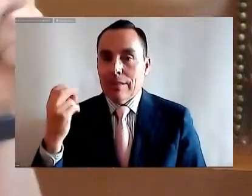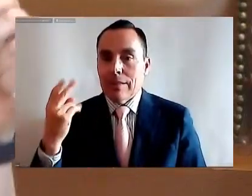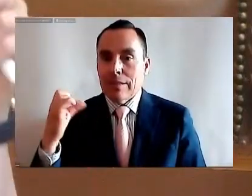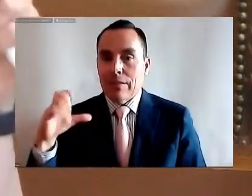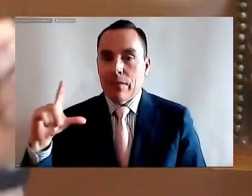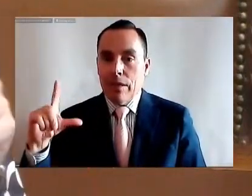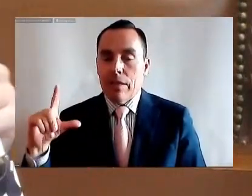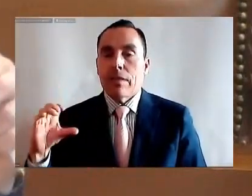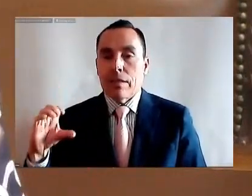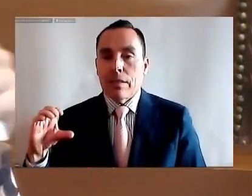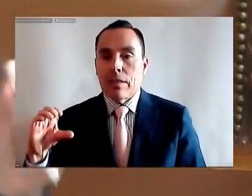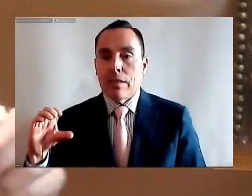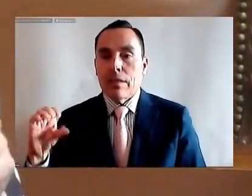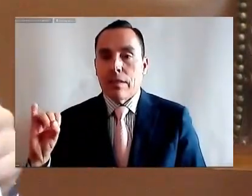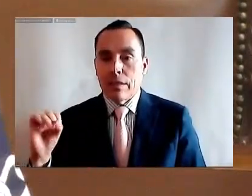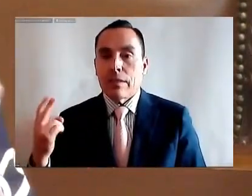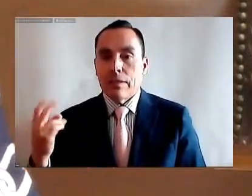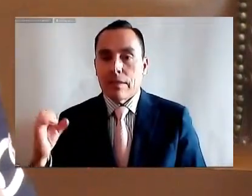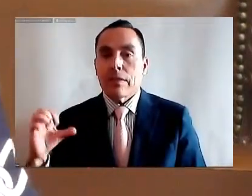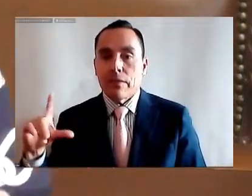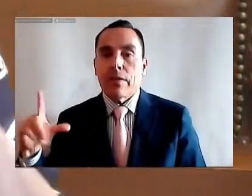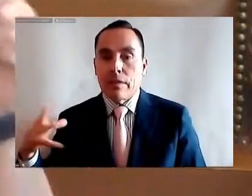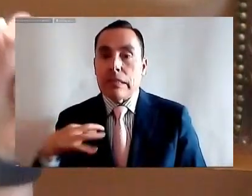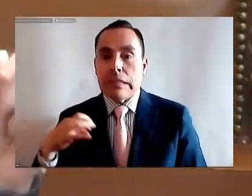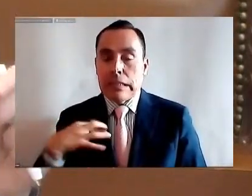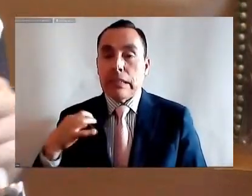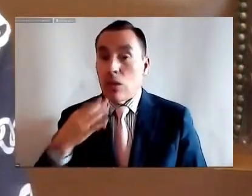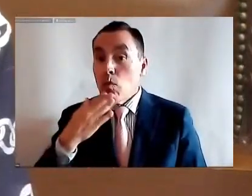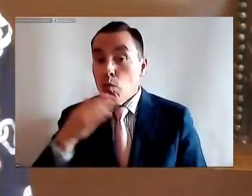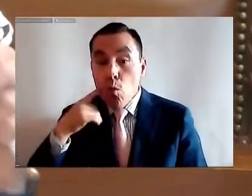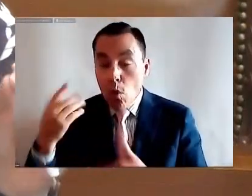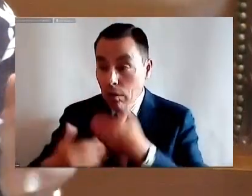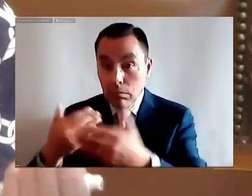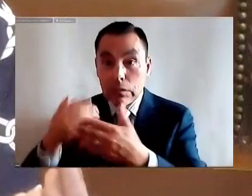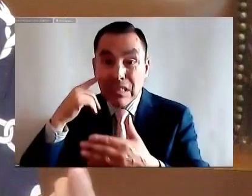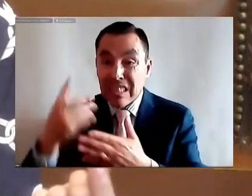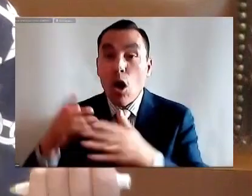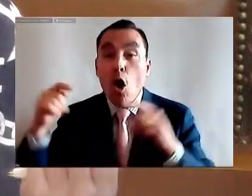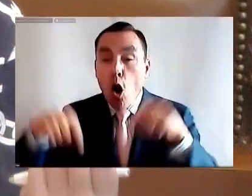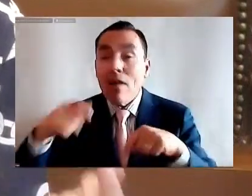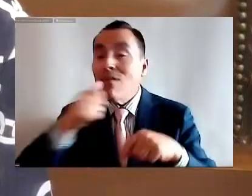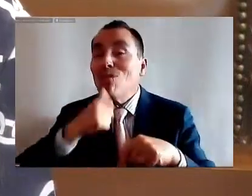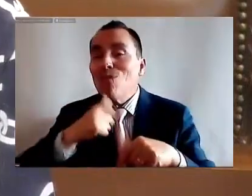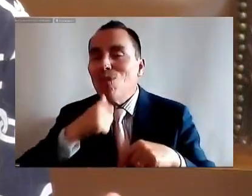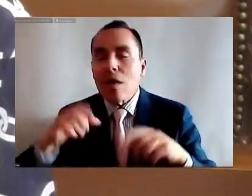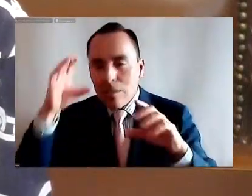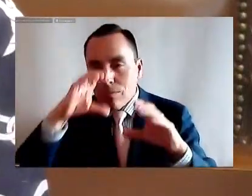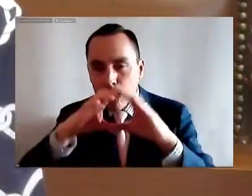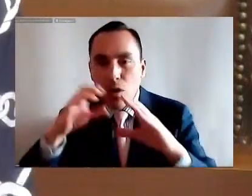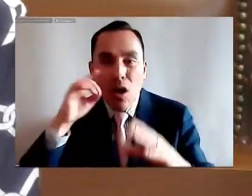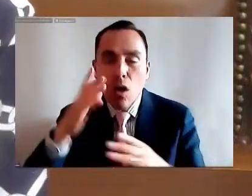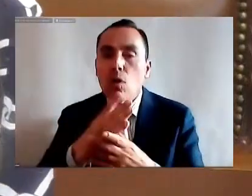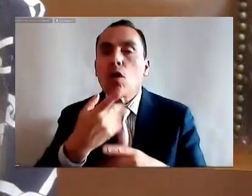que es la responsabilidad civil definitivamente no abordado en Chile, que es el de la violencia obstétrica.